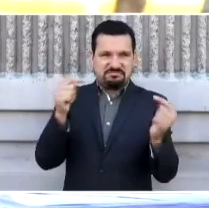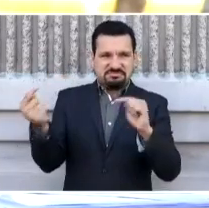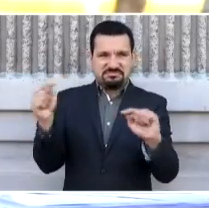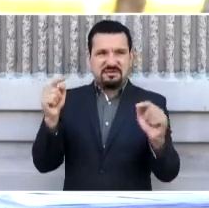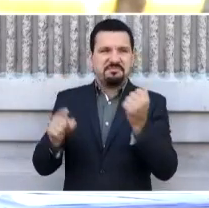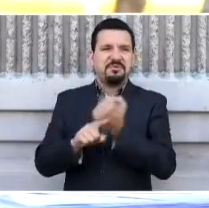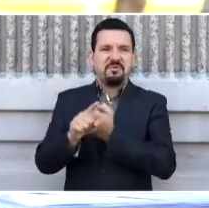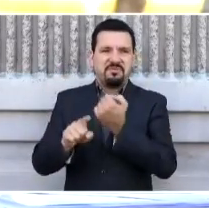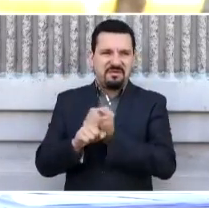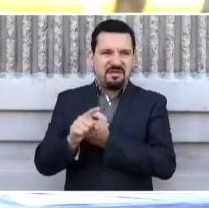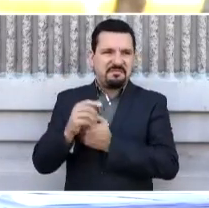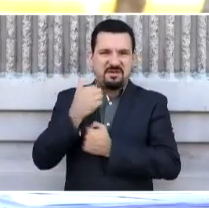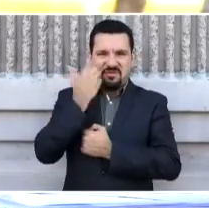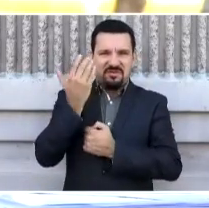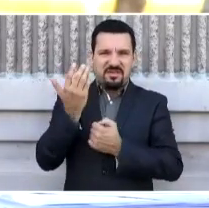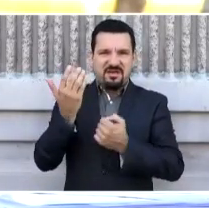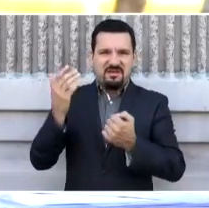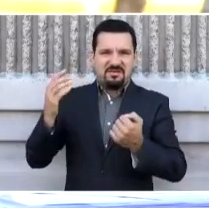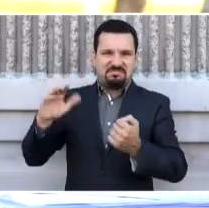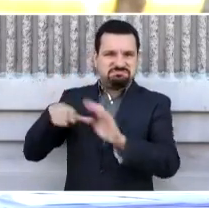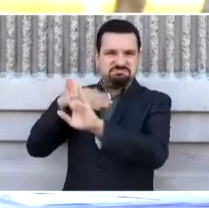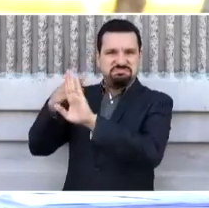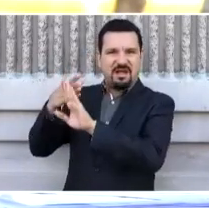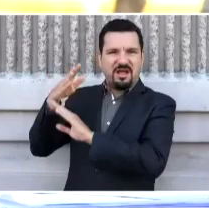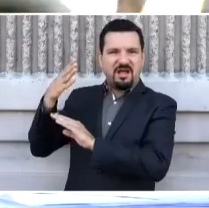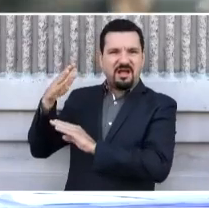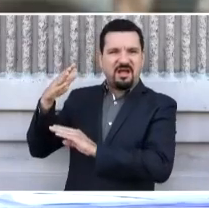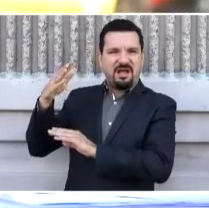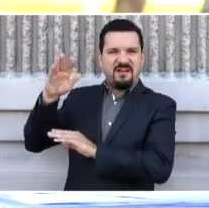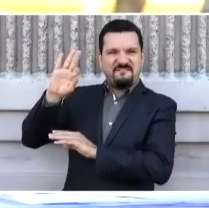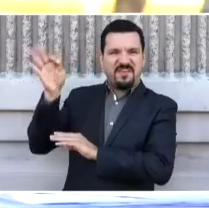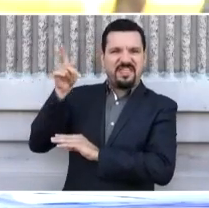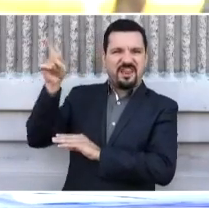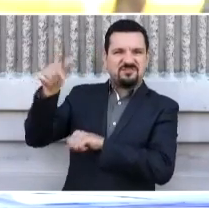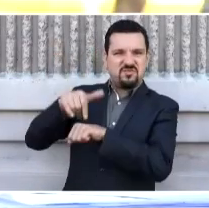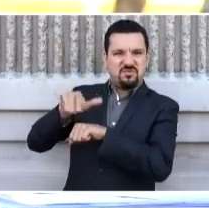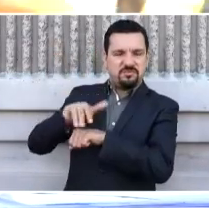no enfrentamiento con la Federación, y así nos vamos a mantener.